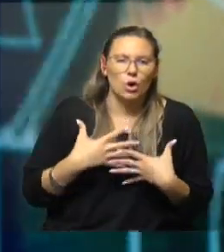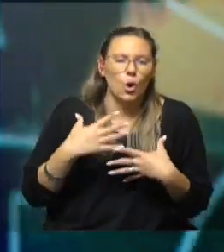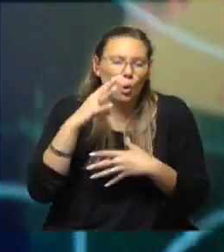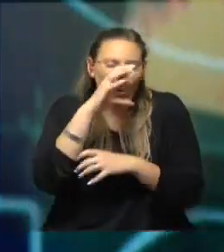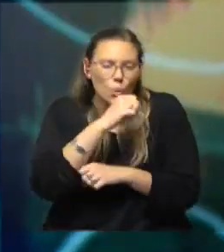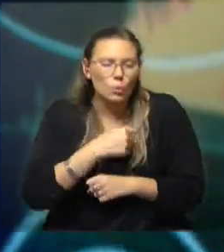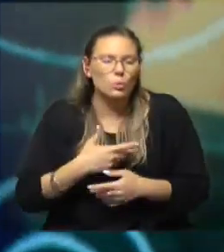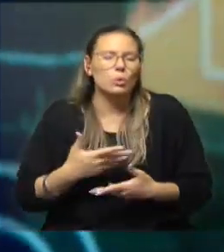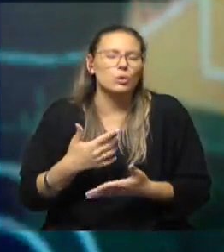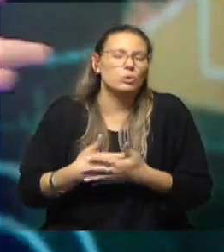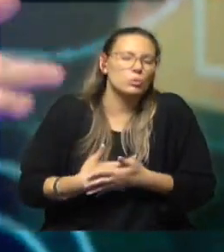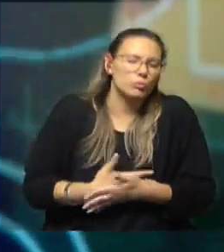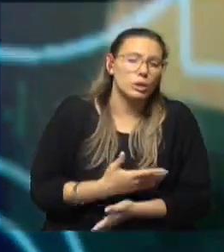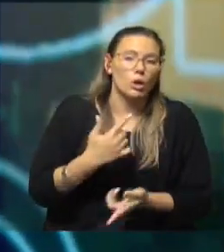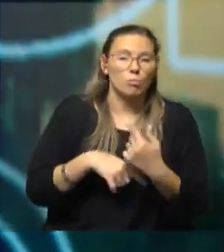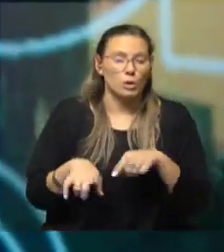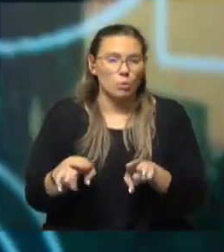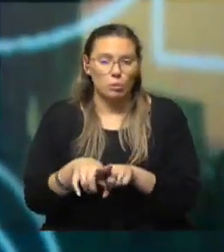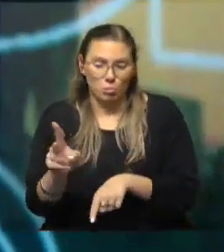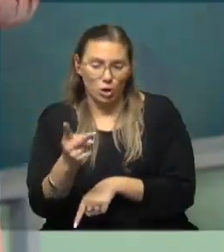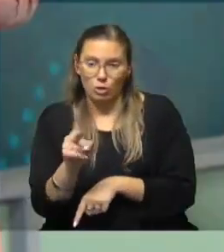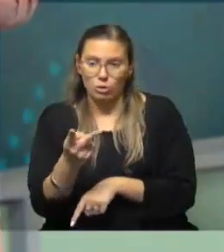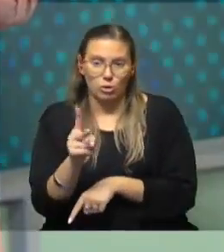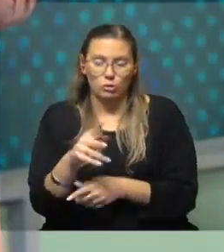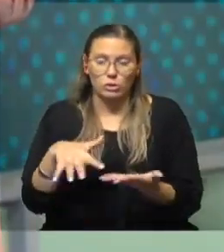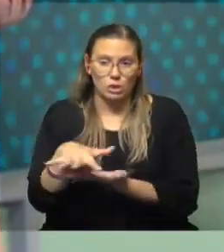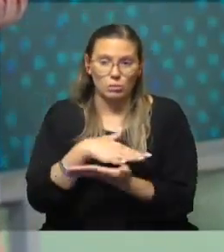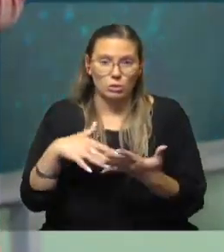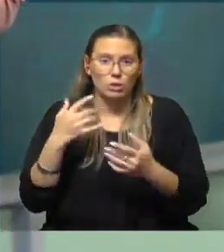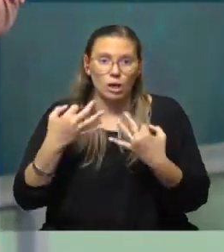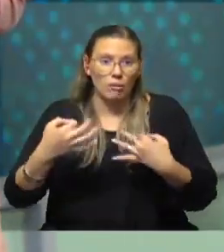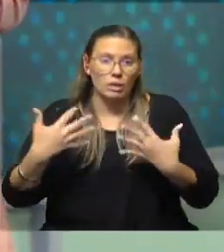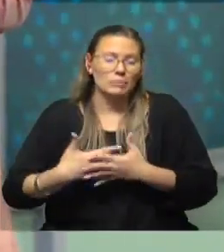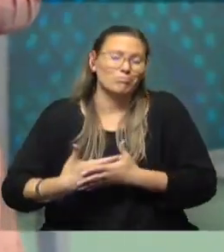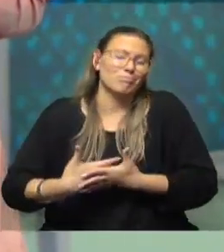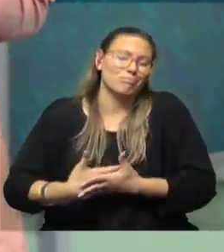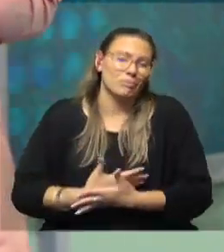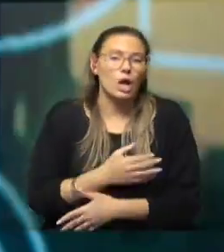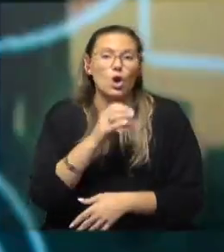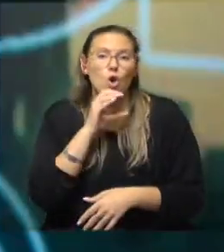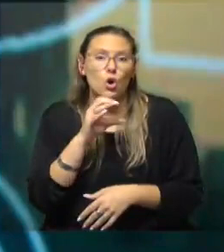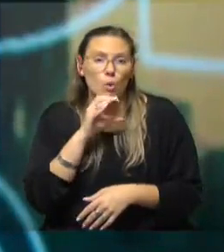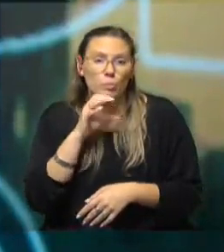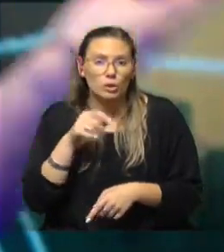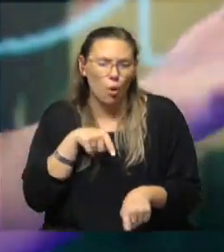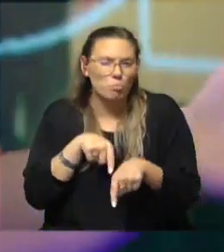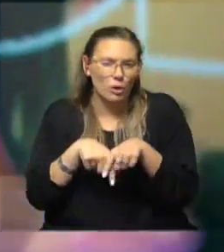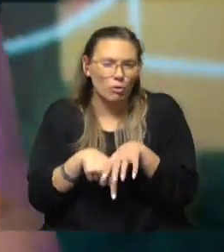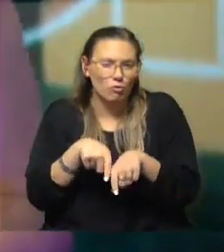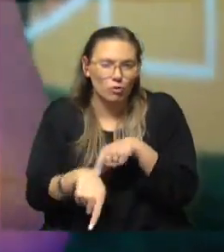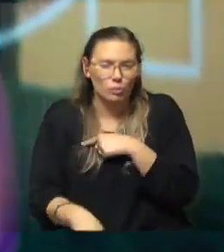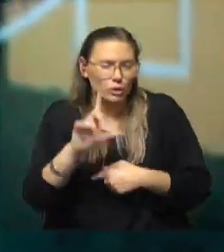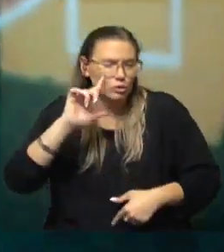oscuro, pero sí tienen algo en común las dos betas y es que es desgarrador. Claro. El humor va al hueso y es absurdo